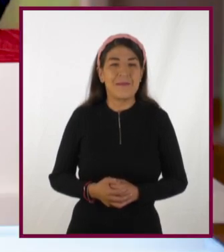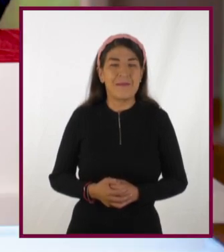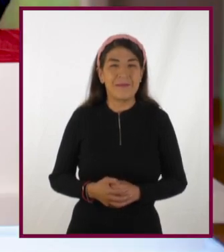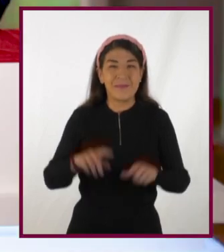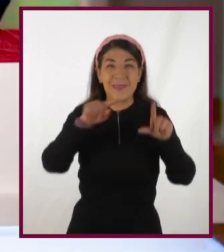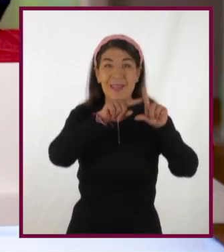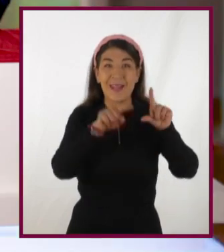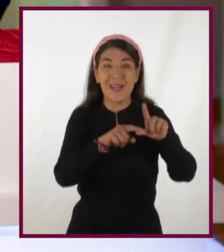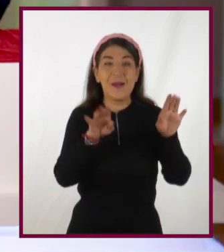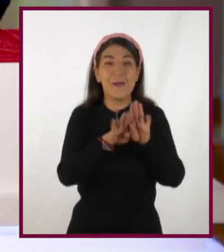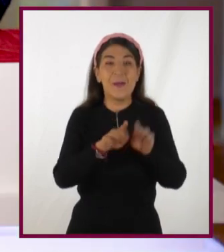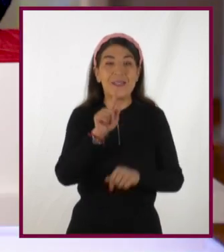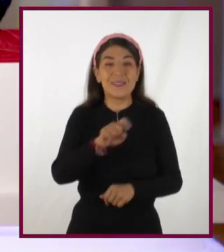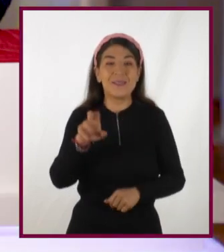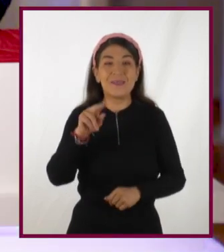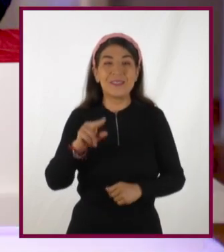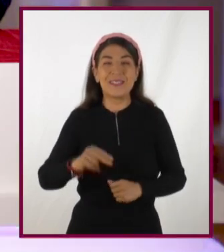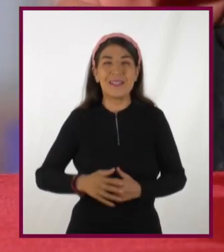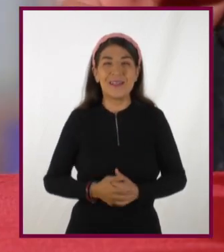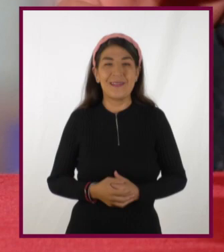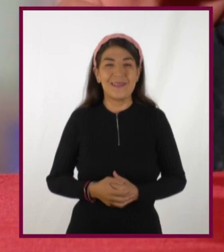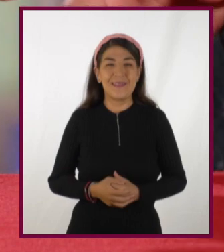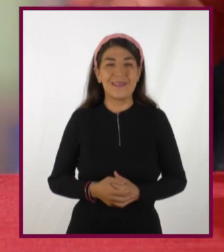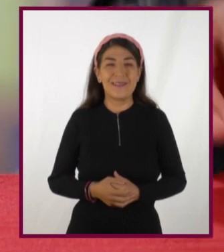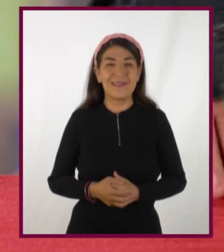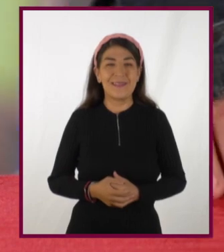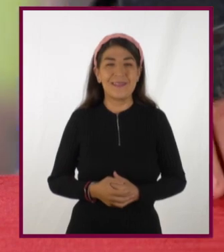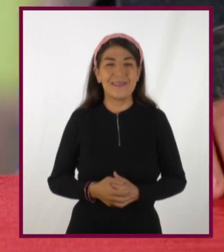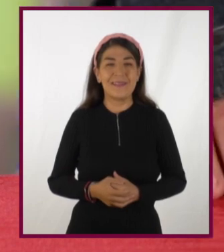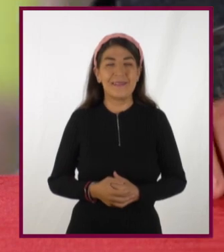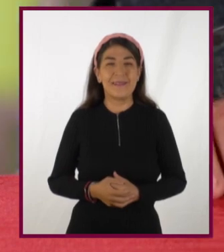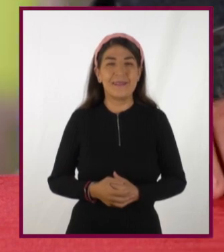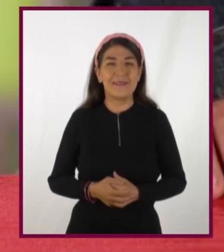La suma de los ángulos internos de un triángulo es 180.